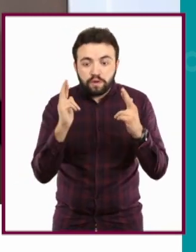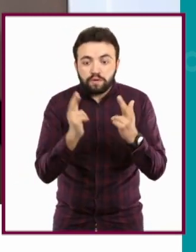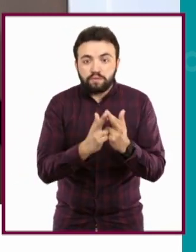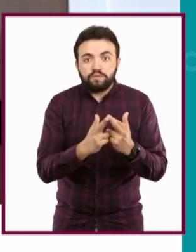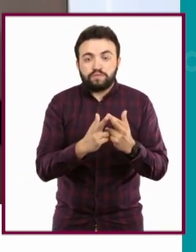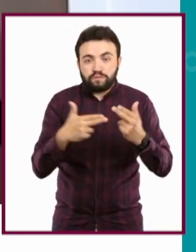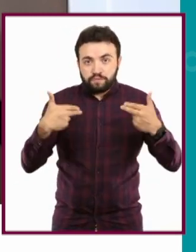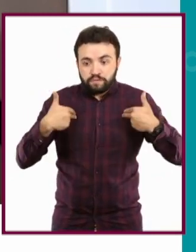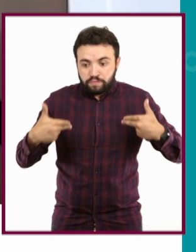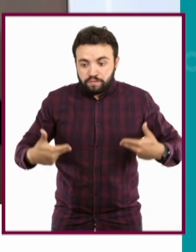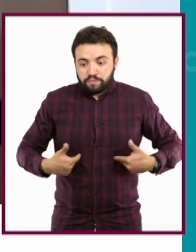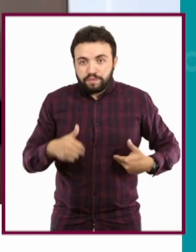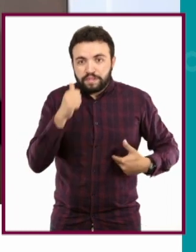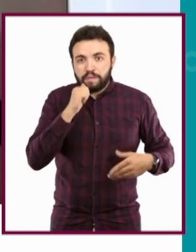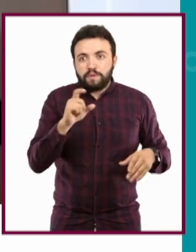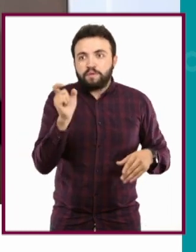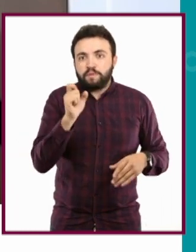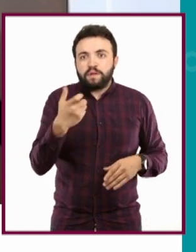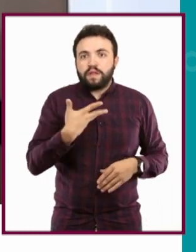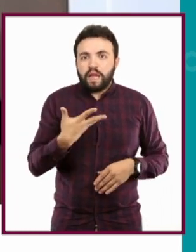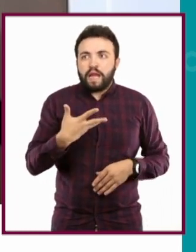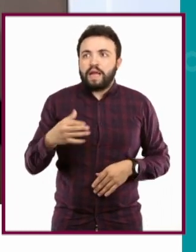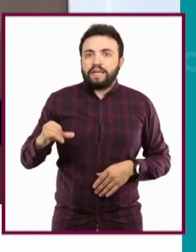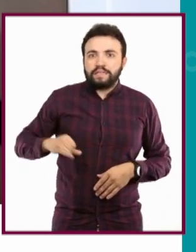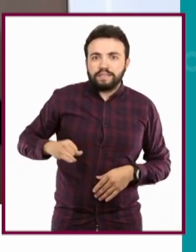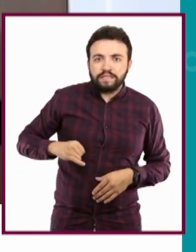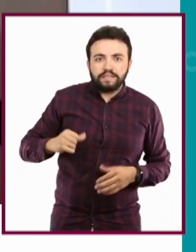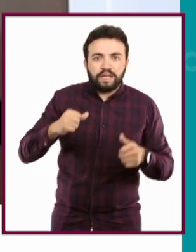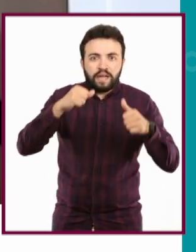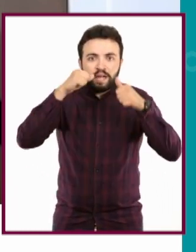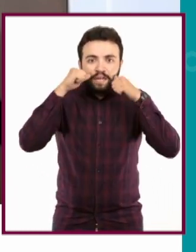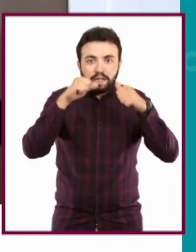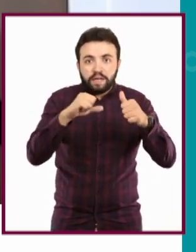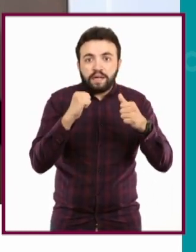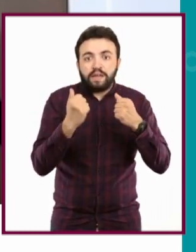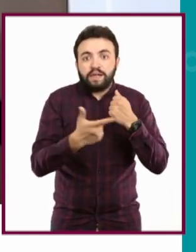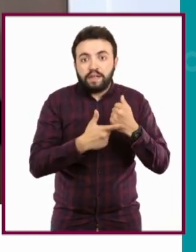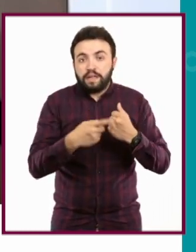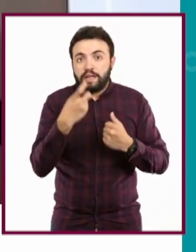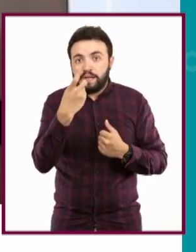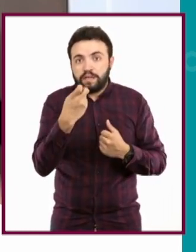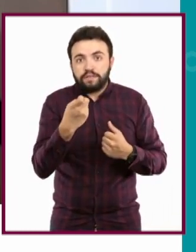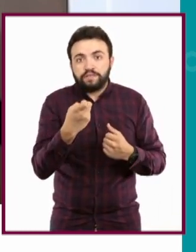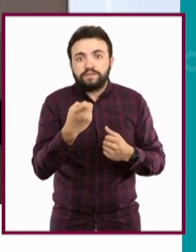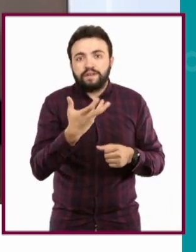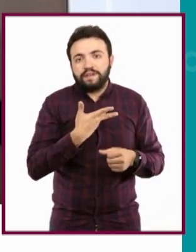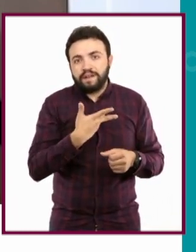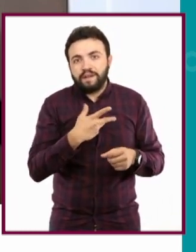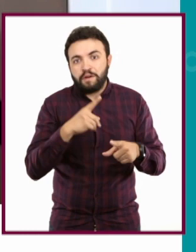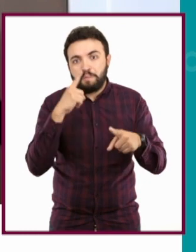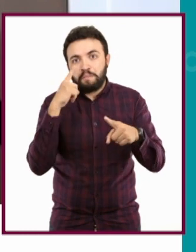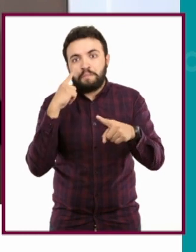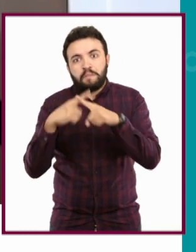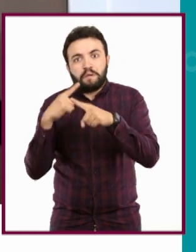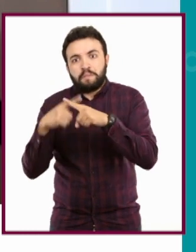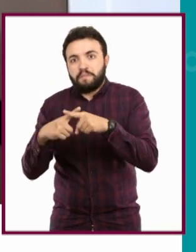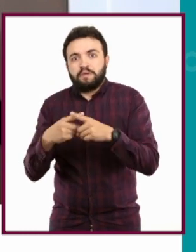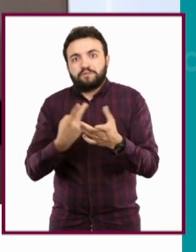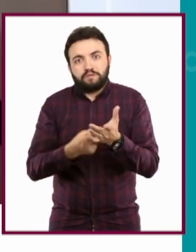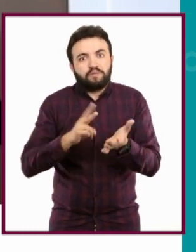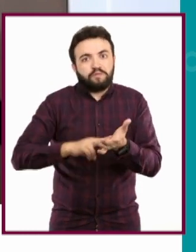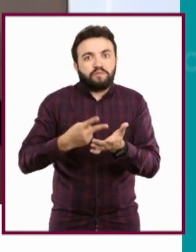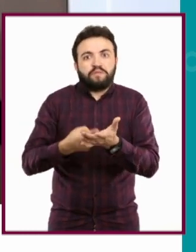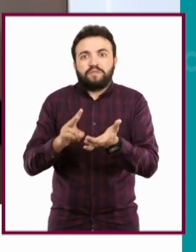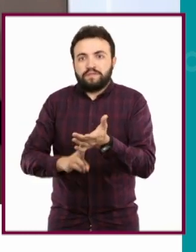humanos con una misma intención y una misma atención, eso multiplica la fuerza de lo que